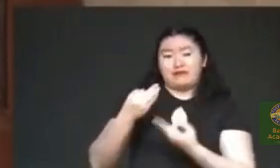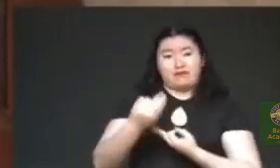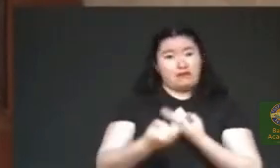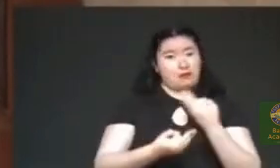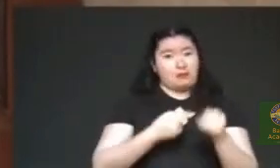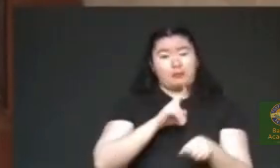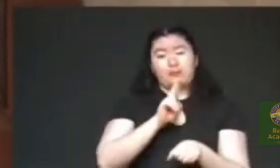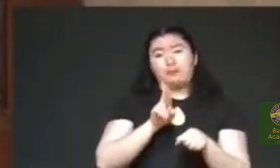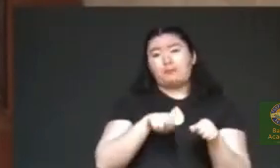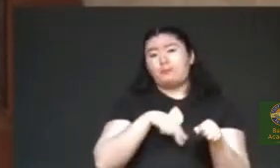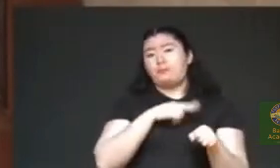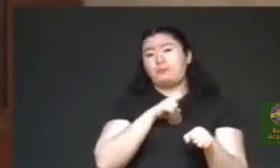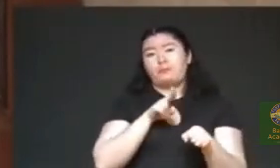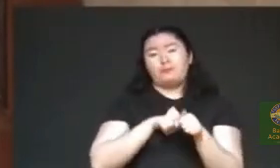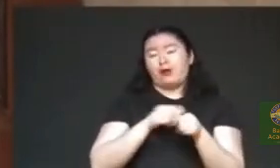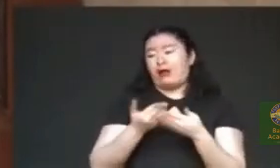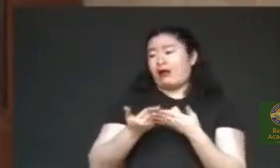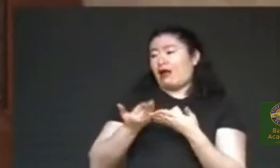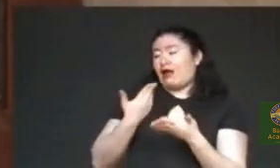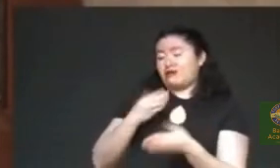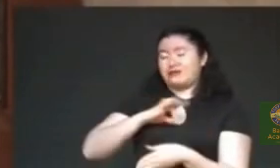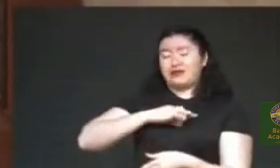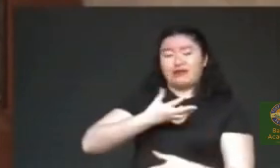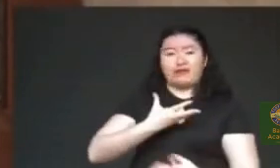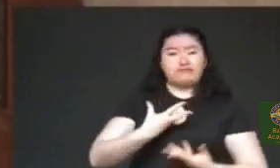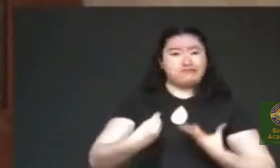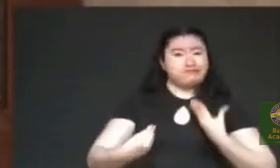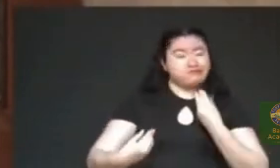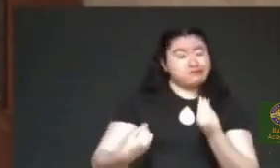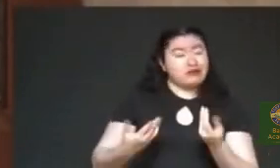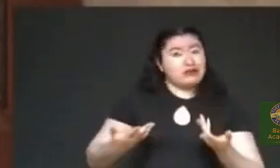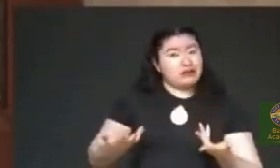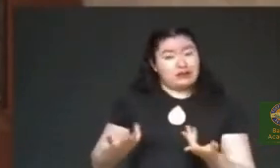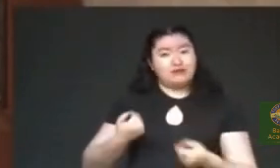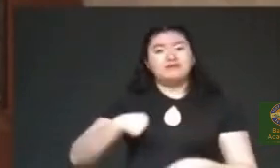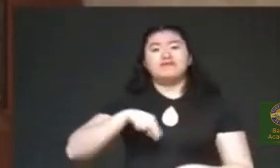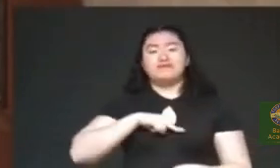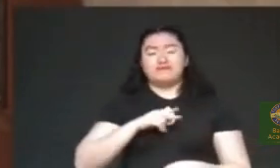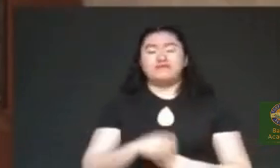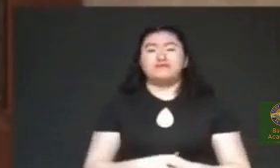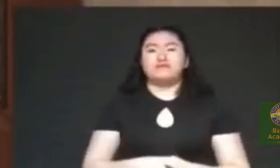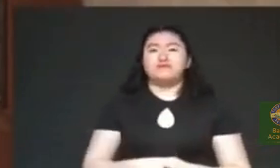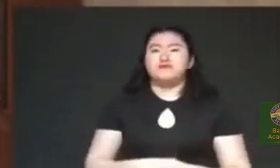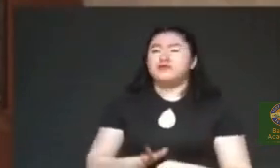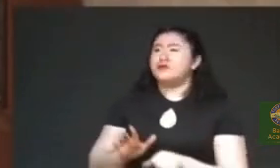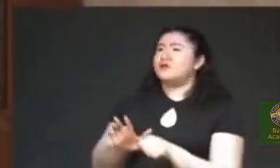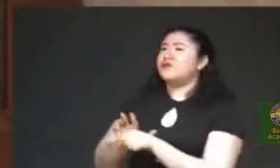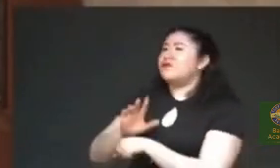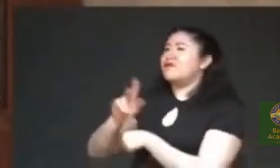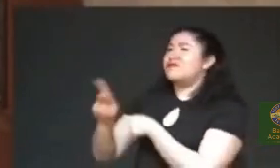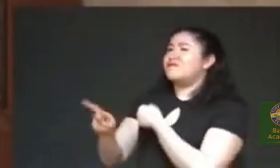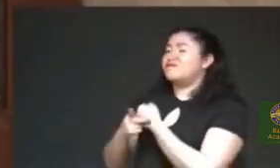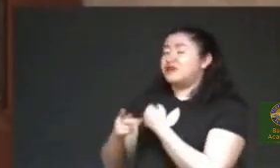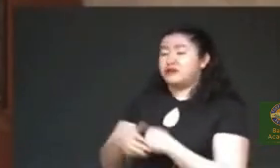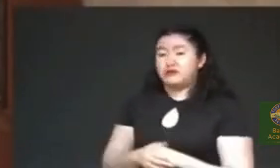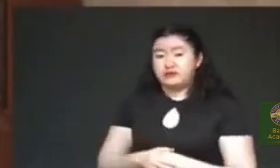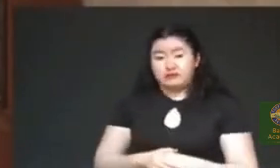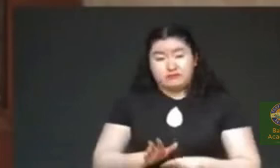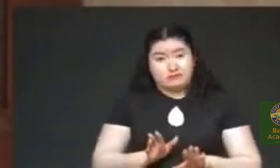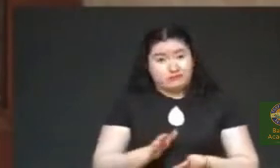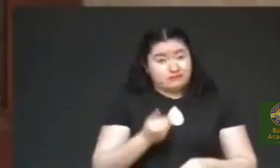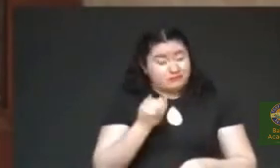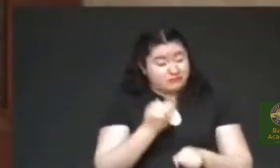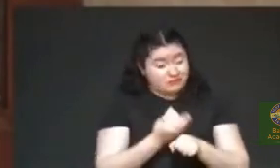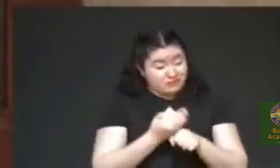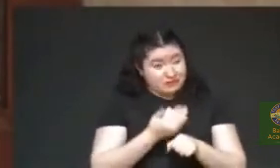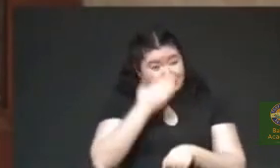a condiciones previas a la pandemia. Eso es a lo que nos referimos. ¿Qué países son estos? Mira, no voy a entrar ahorita, no